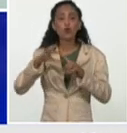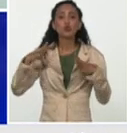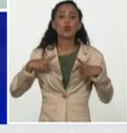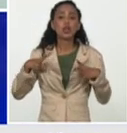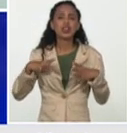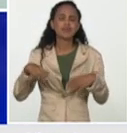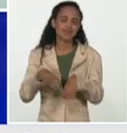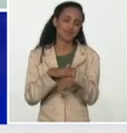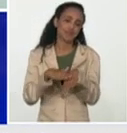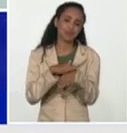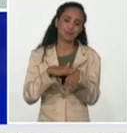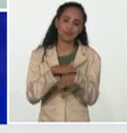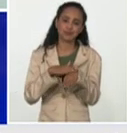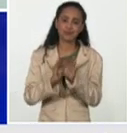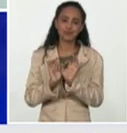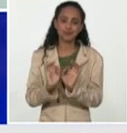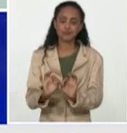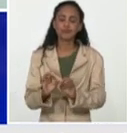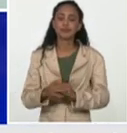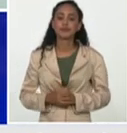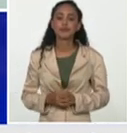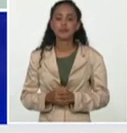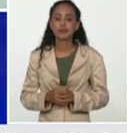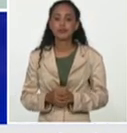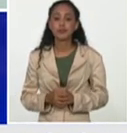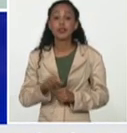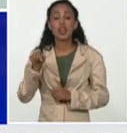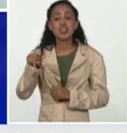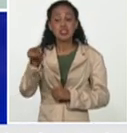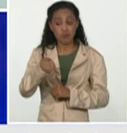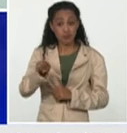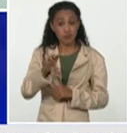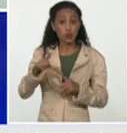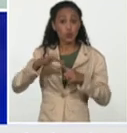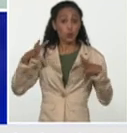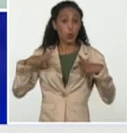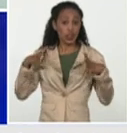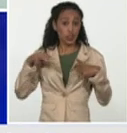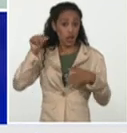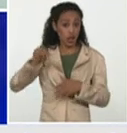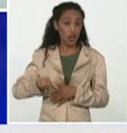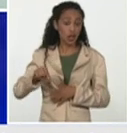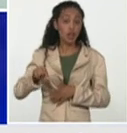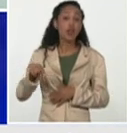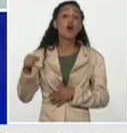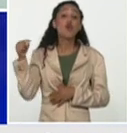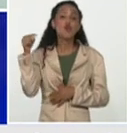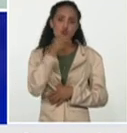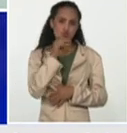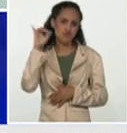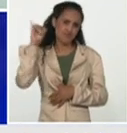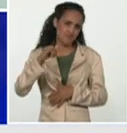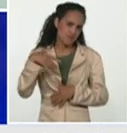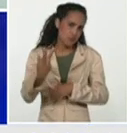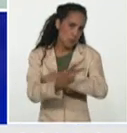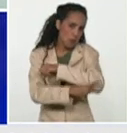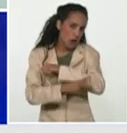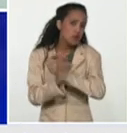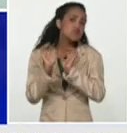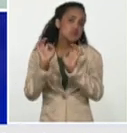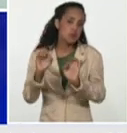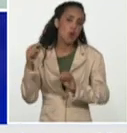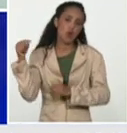en este caso, turistas rusos procedentes de Rusia. En el caso de